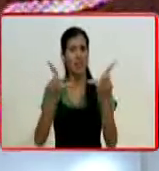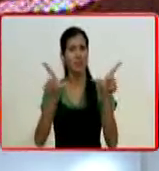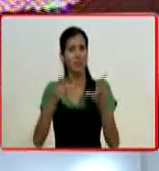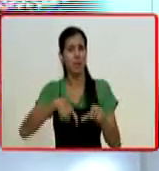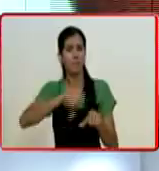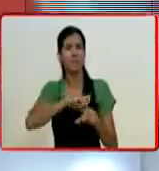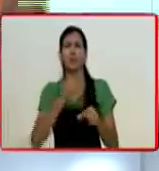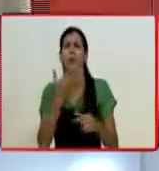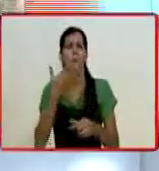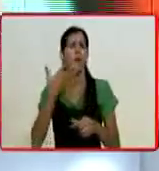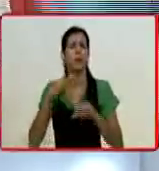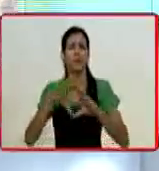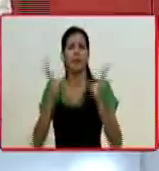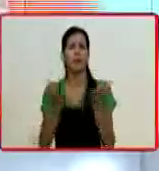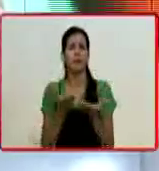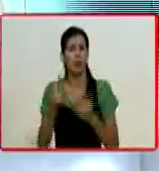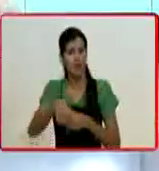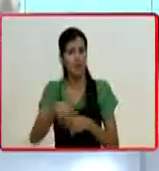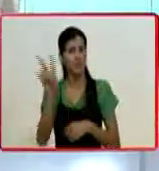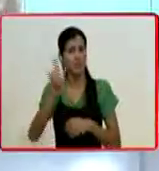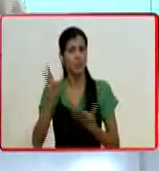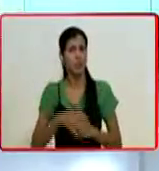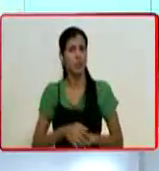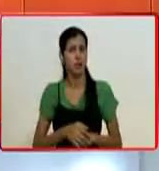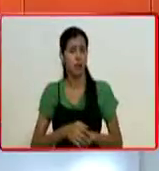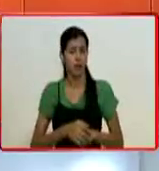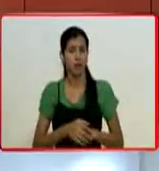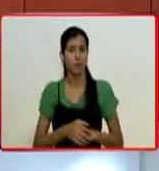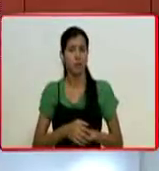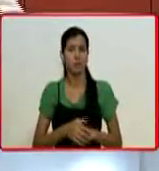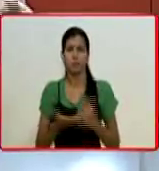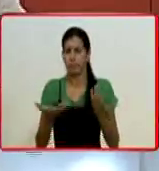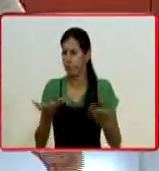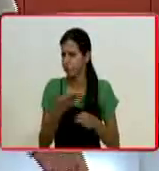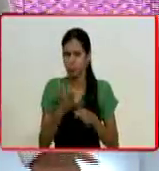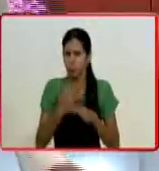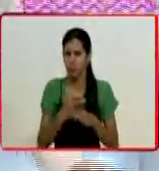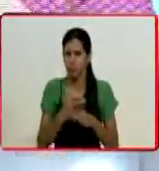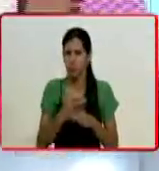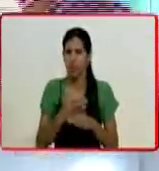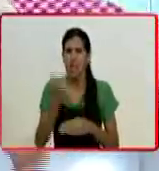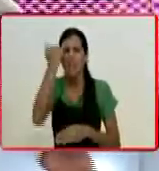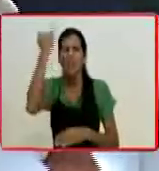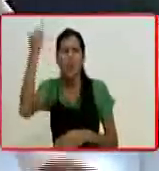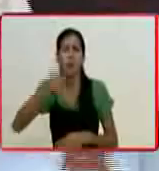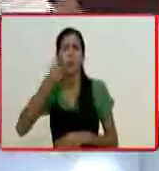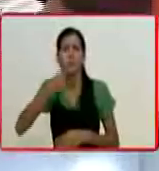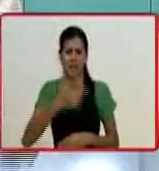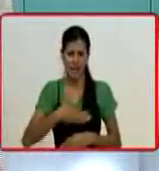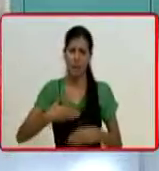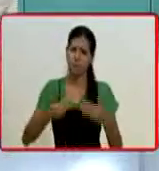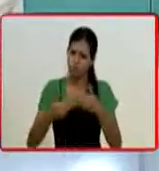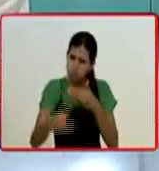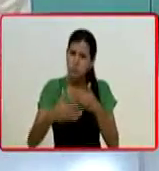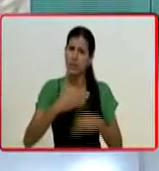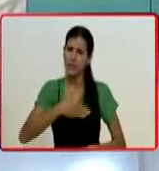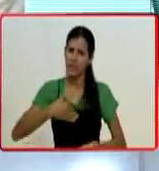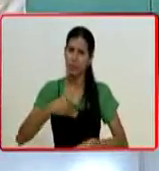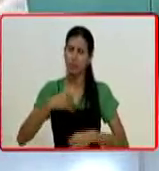en la tierra, a nuestro país, en el cual, indistintamente el tinte político, nosotros queremos echar para adelante, queremos